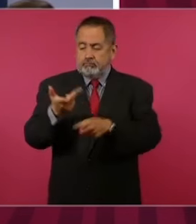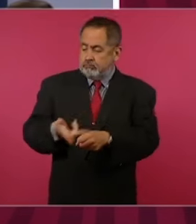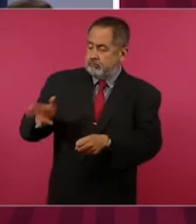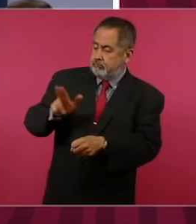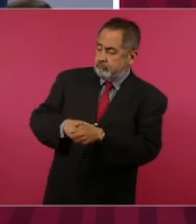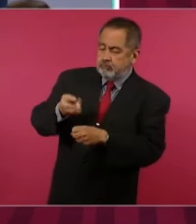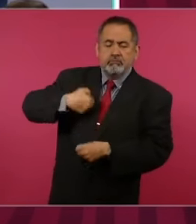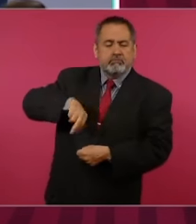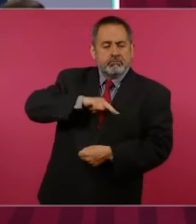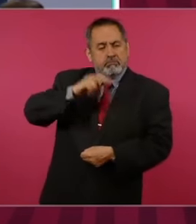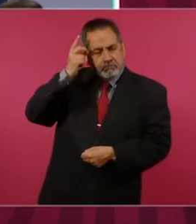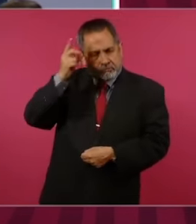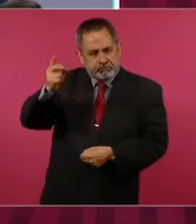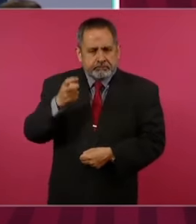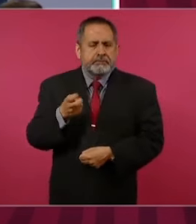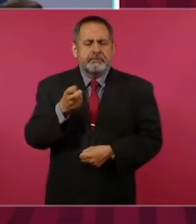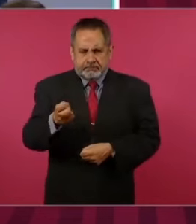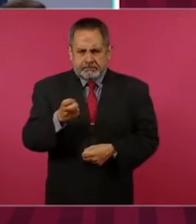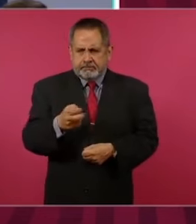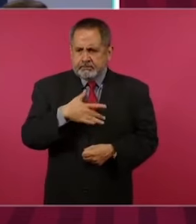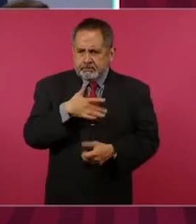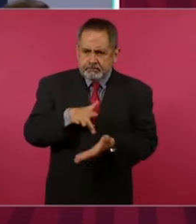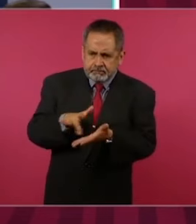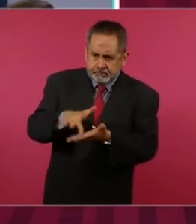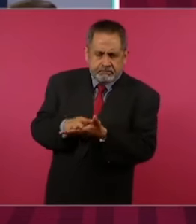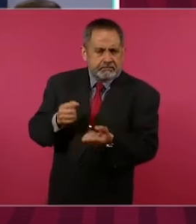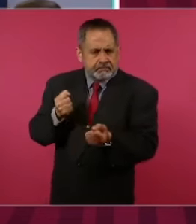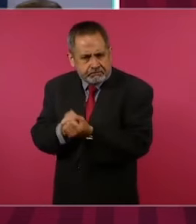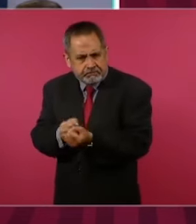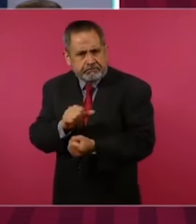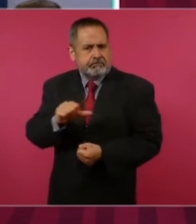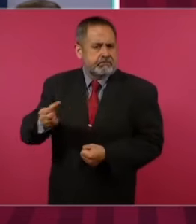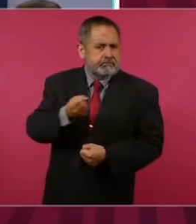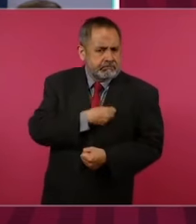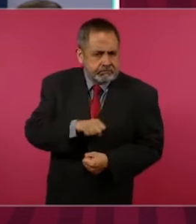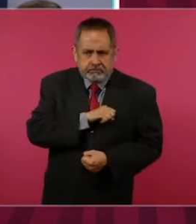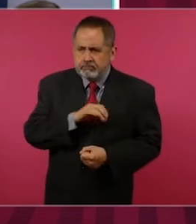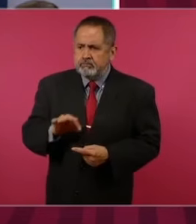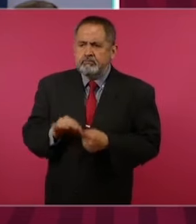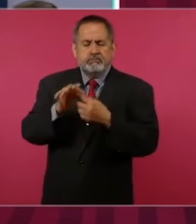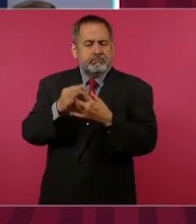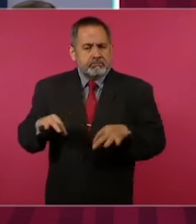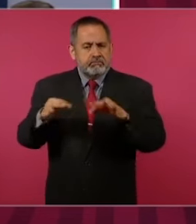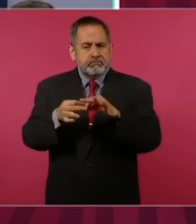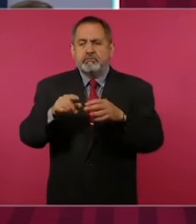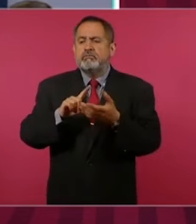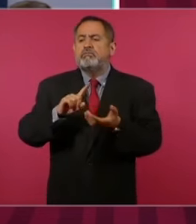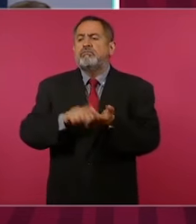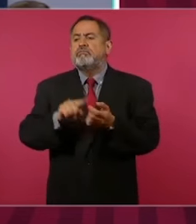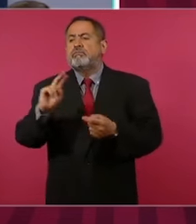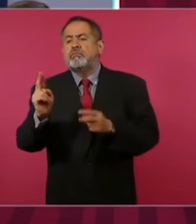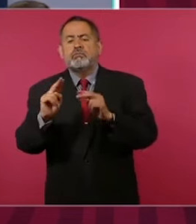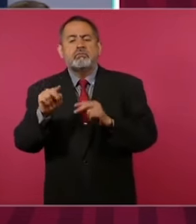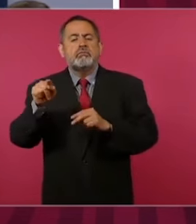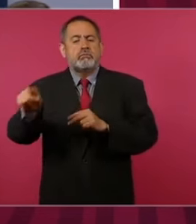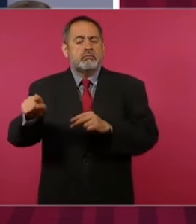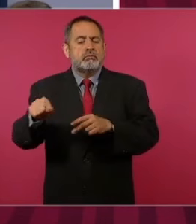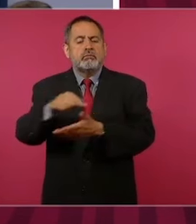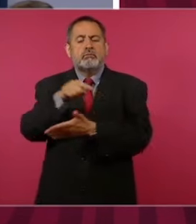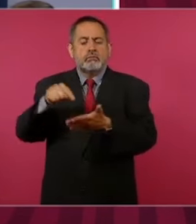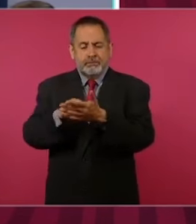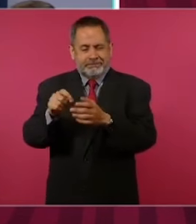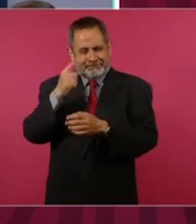Esta política que fortalece nuestro sistema de salud, especialmente en las unidades médicas que son